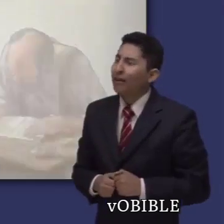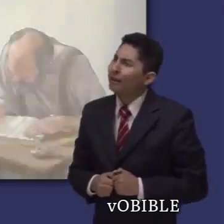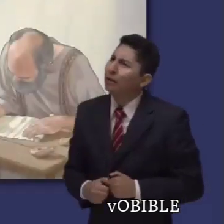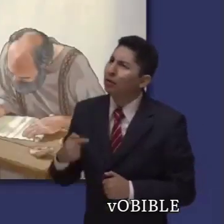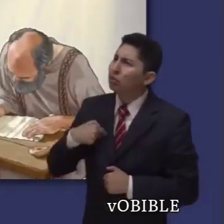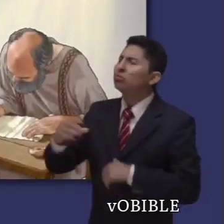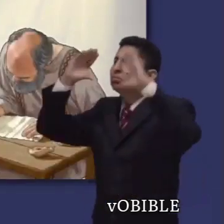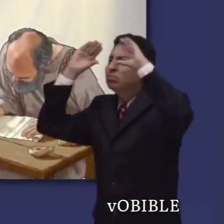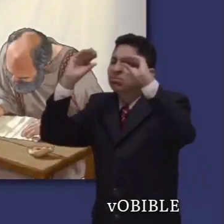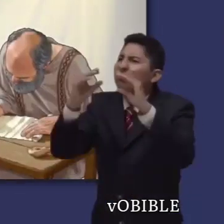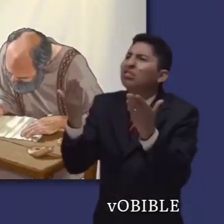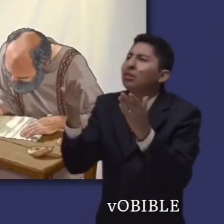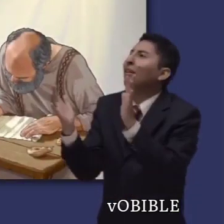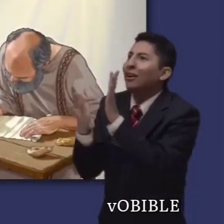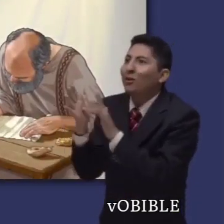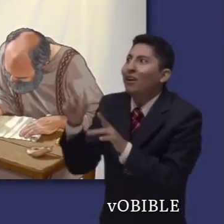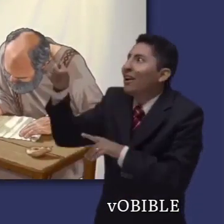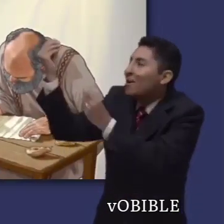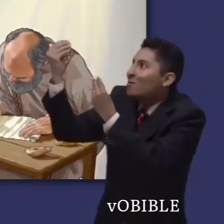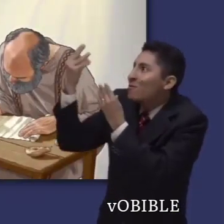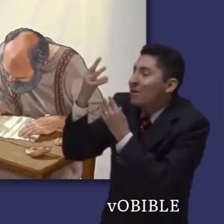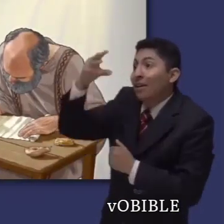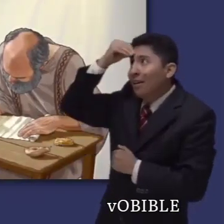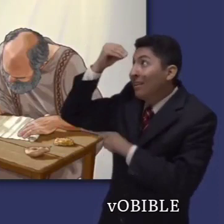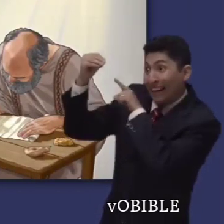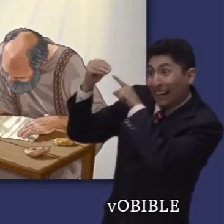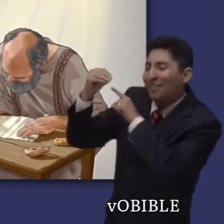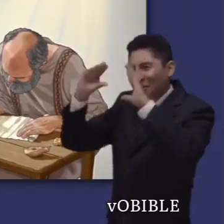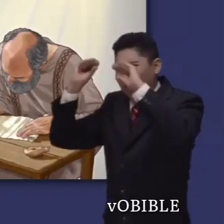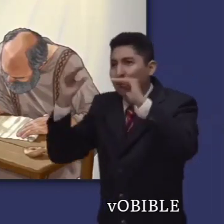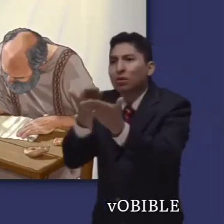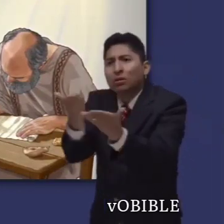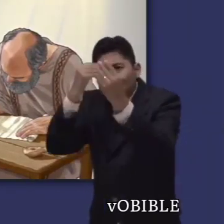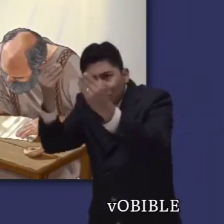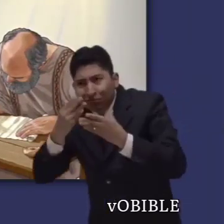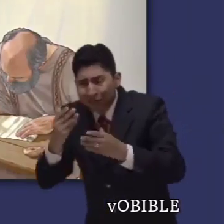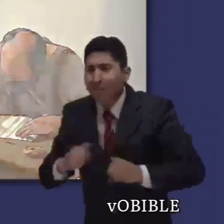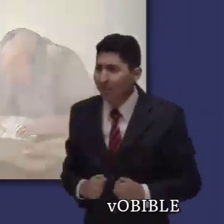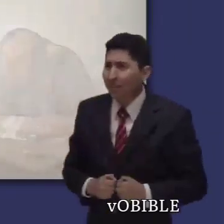ha enseñado lo recibió mediante una revelación de Jesucristo y que no deben desviarse.